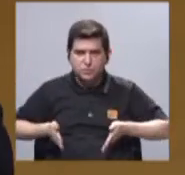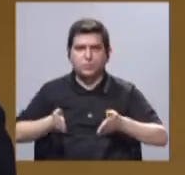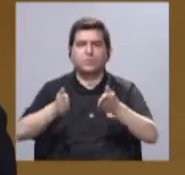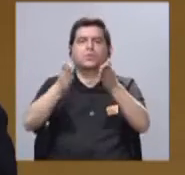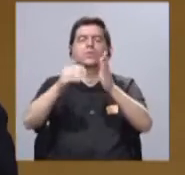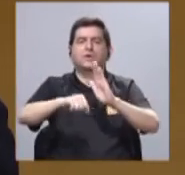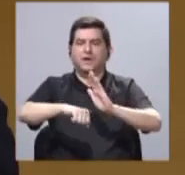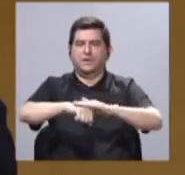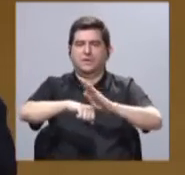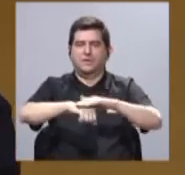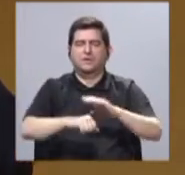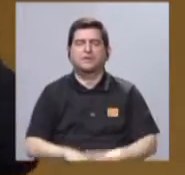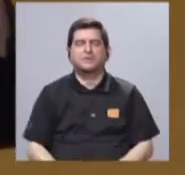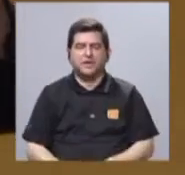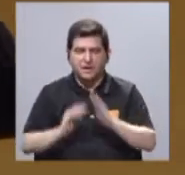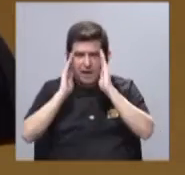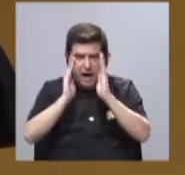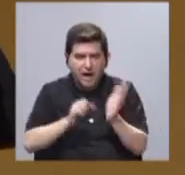no ha terminado